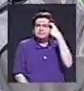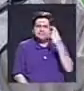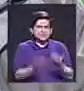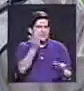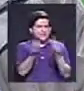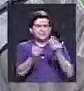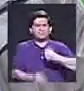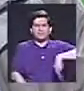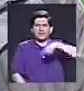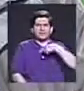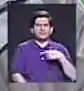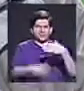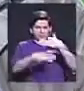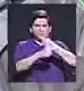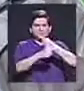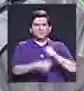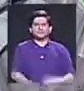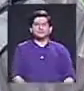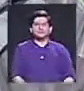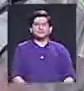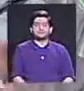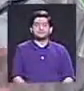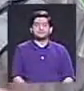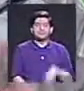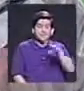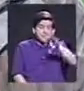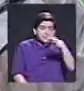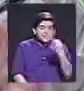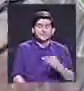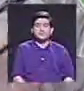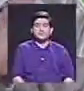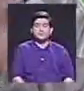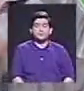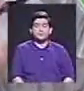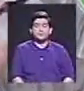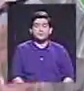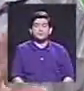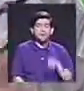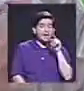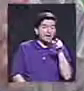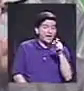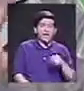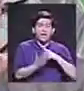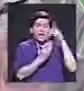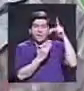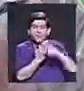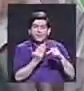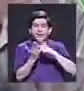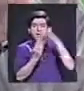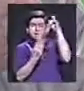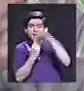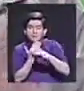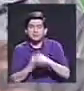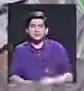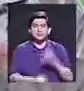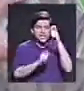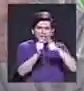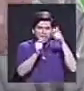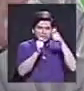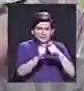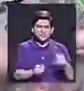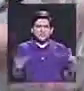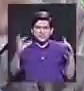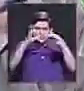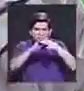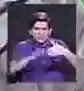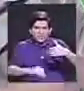que nosotros pensamos llevar a cabo, y vamos a ver algunas de los programas y los proyectos más concretos que tienen